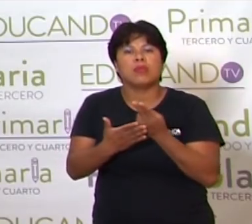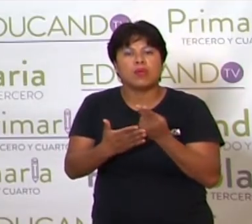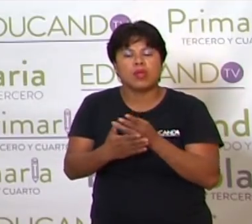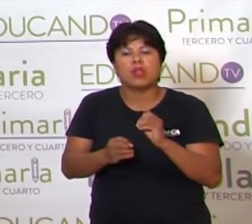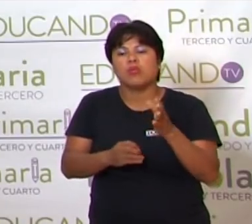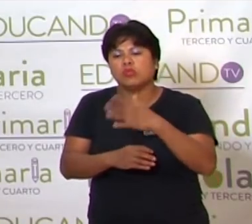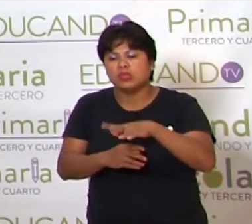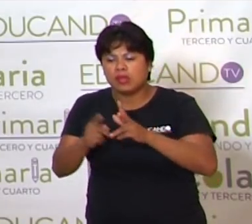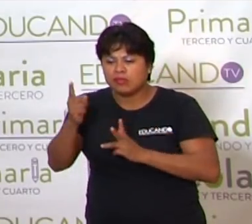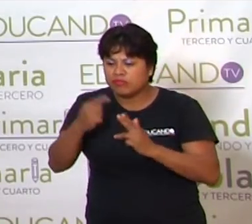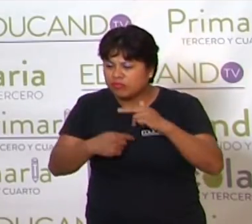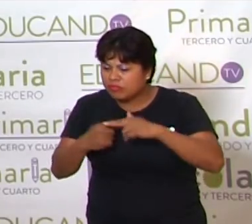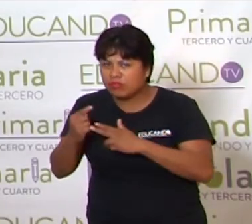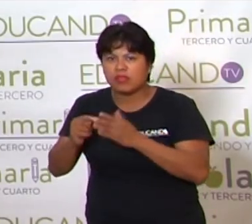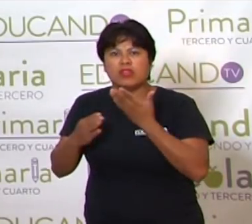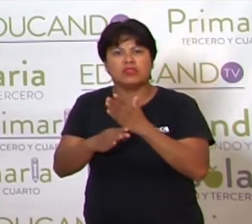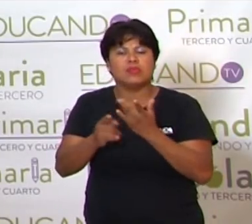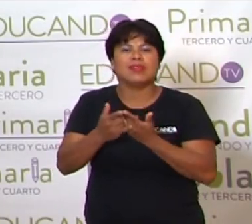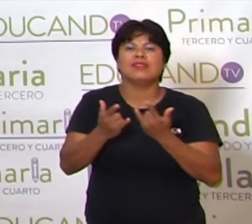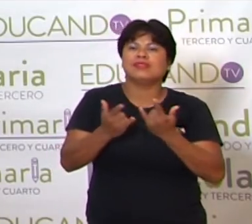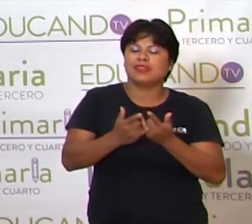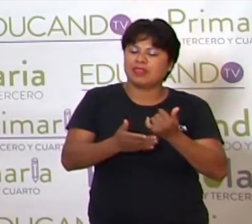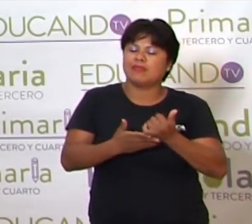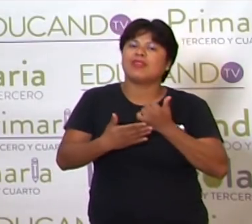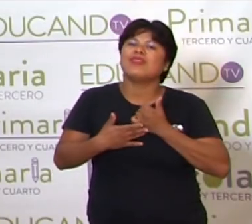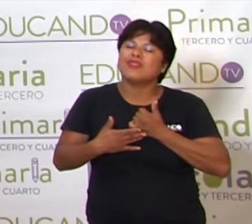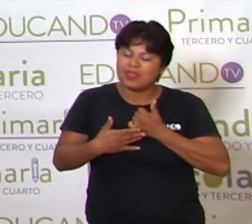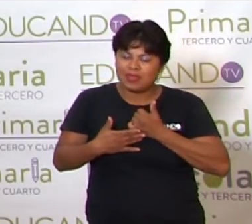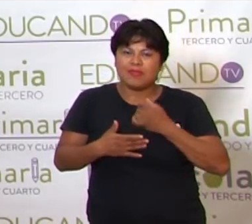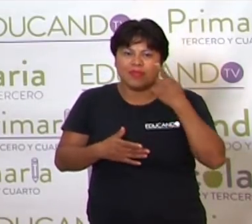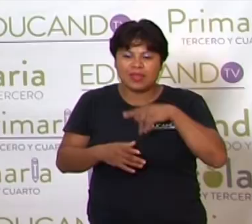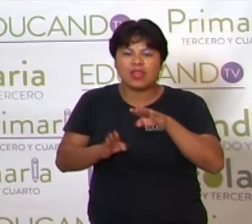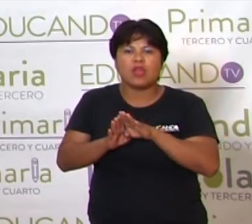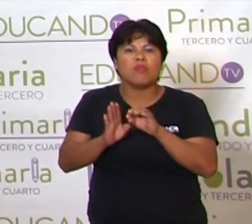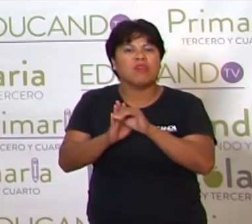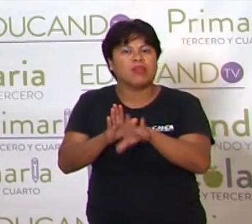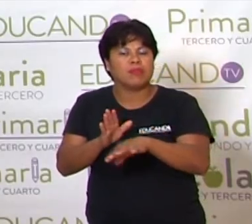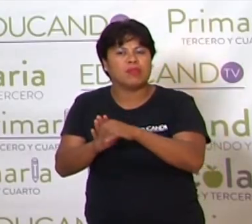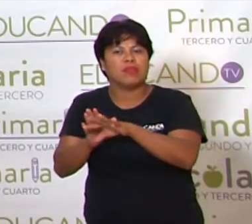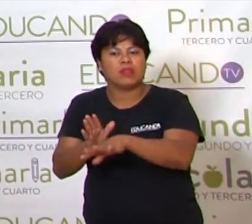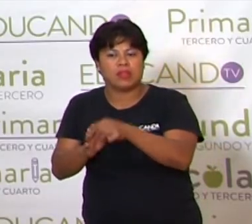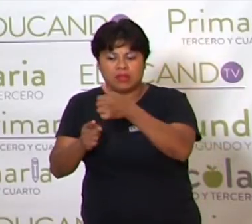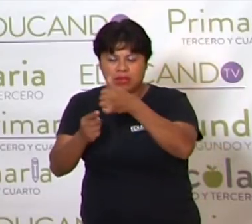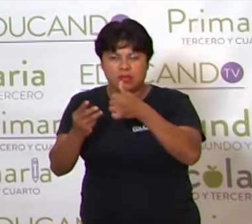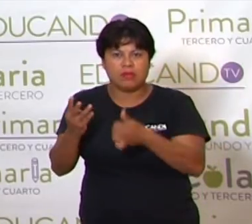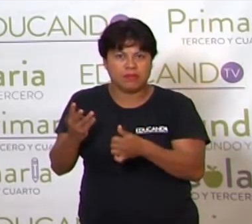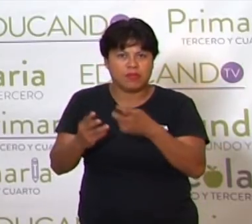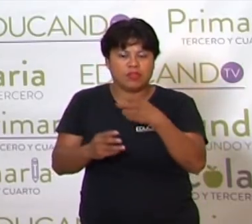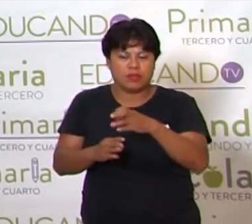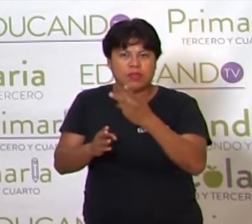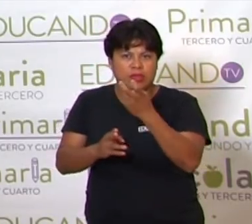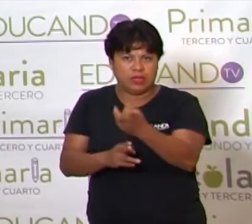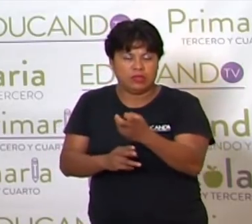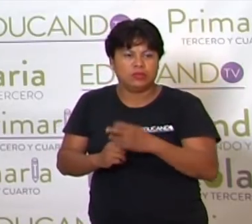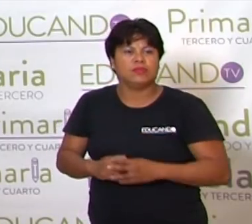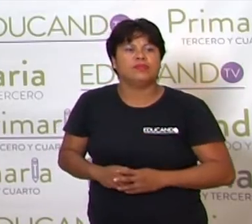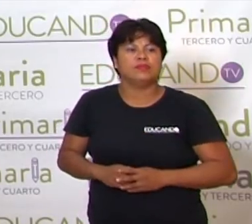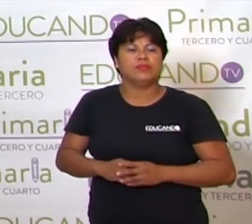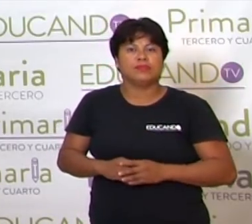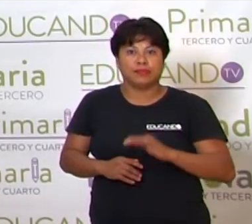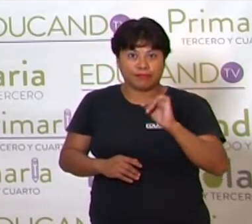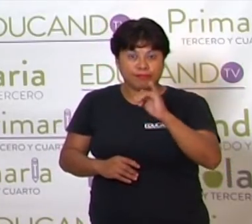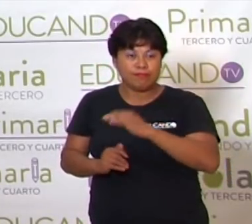buscar recortes de la historia que me ayuden a ejemplificar cada una de las escenas,